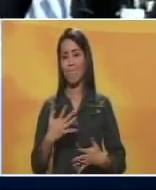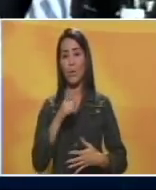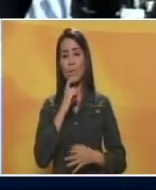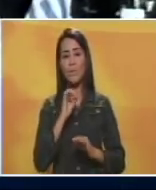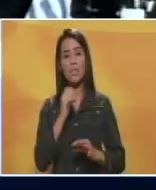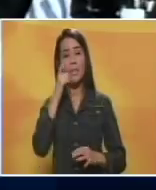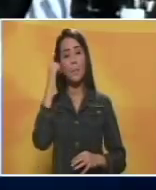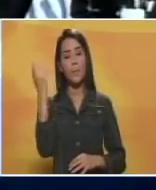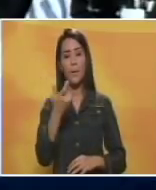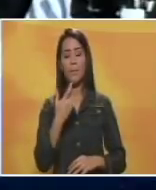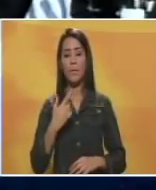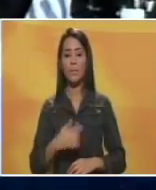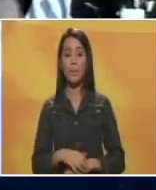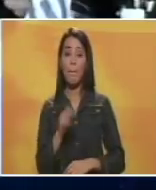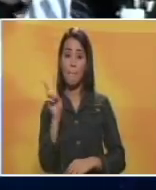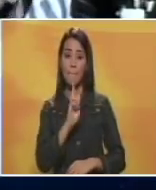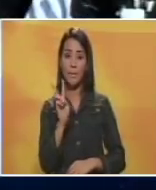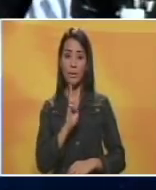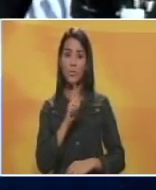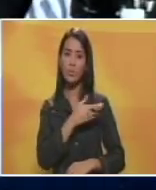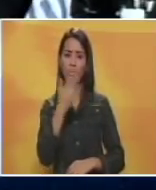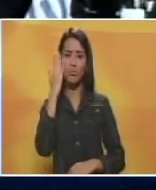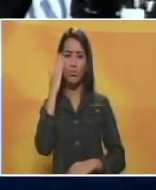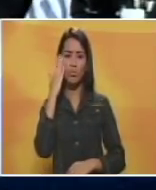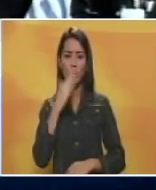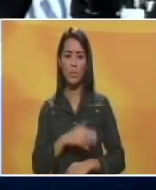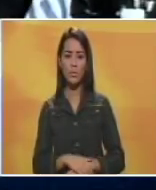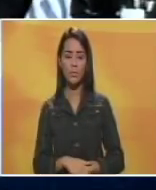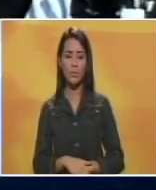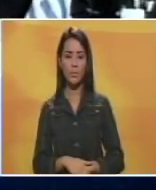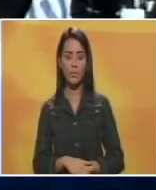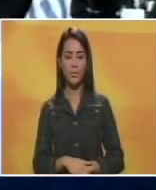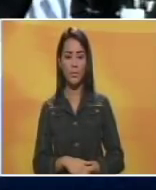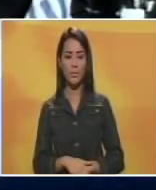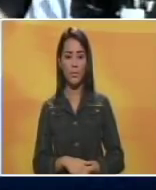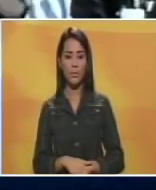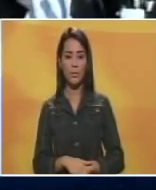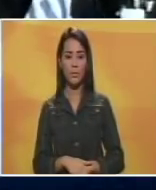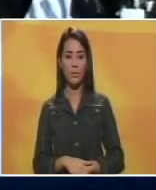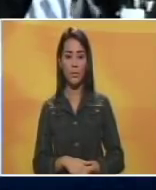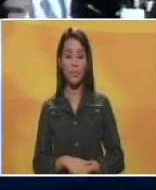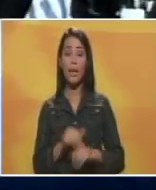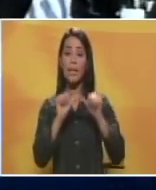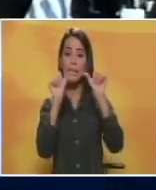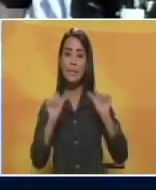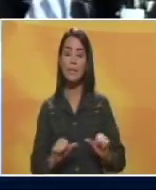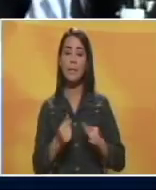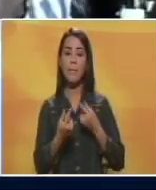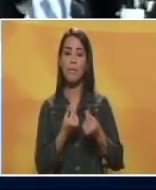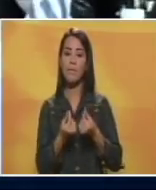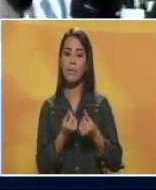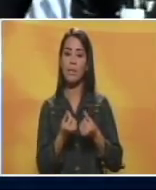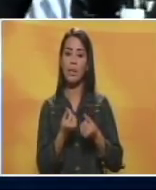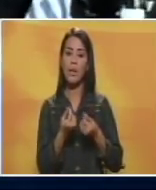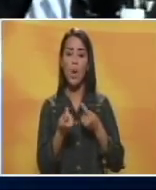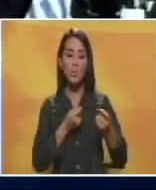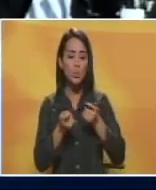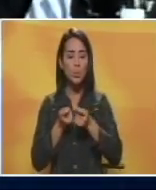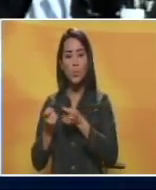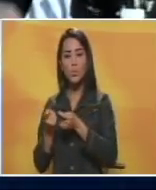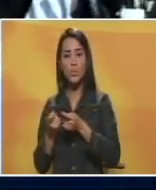pueblo venezolano? Usted sabe muy bien, señor Trujillo, que el sistema financiero está bajo control